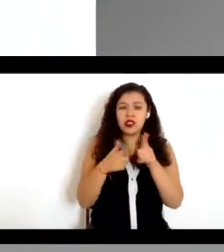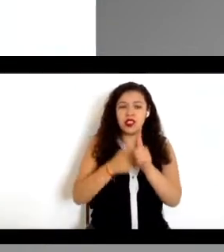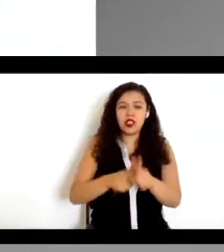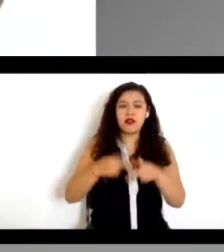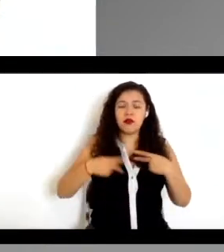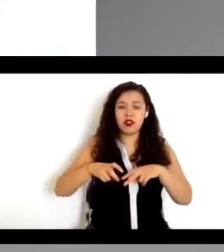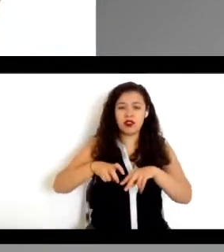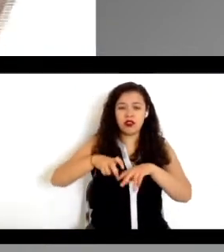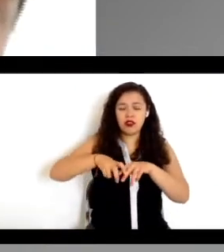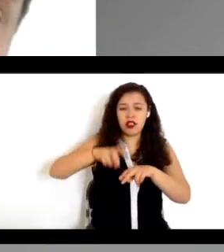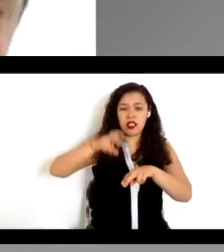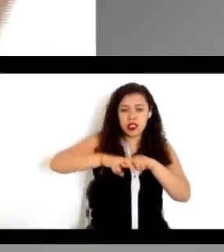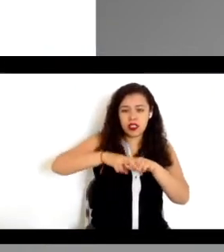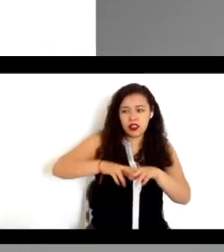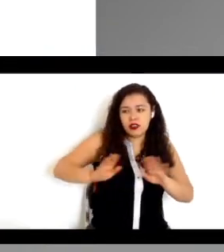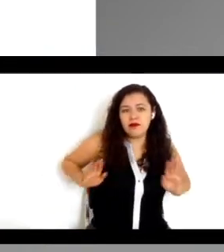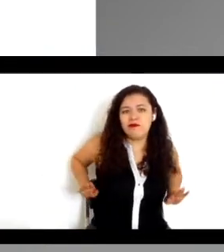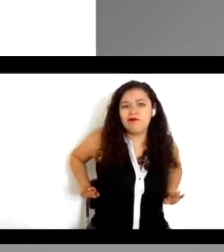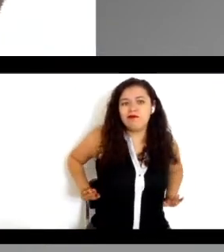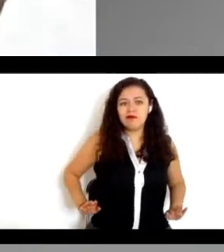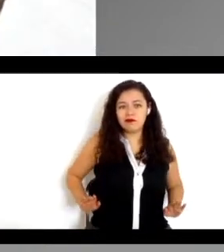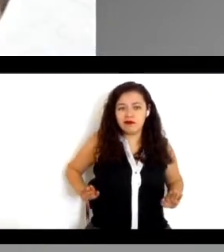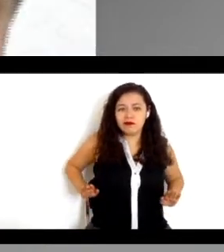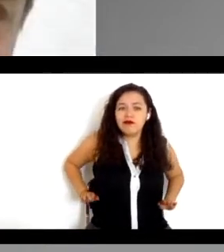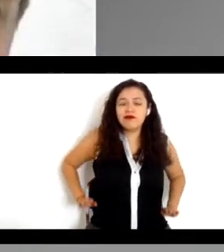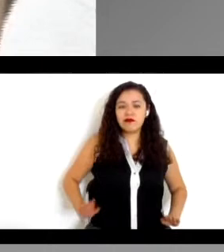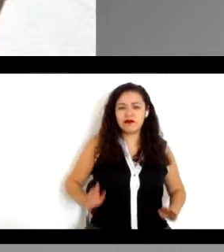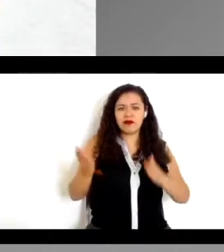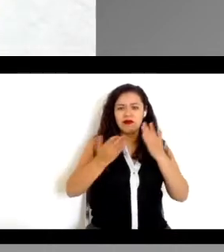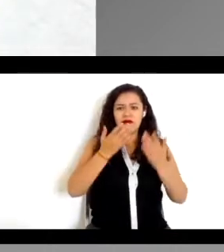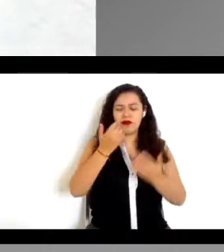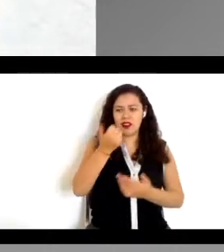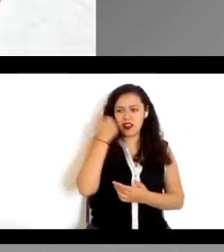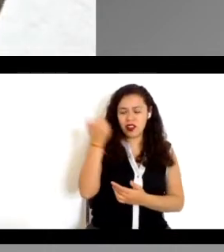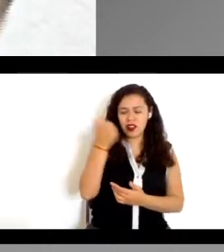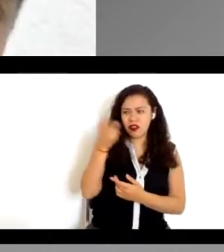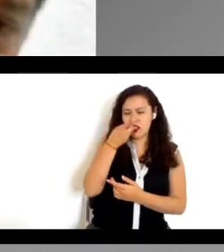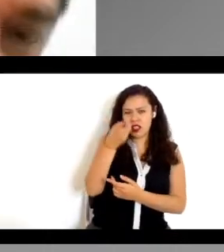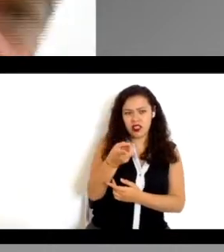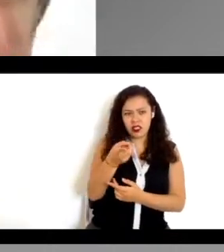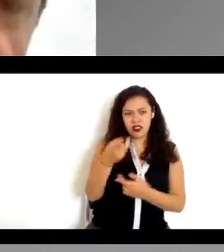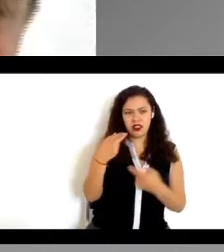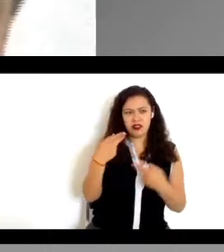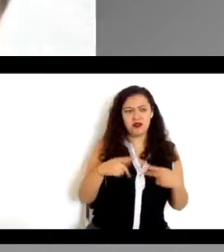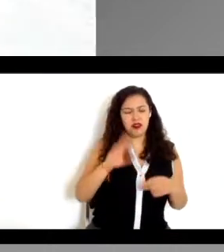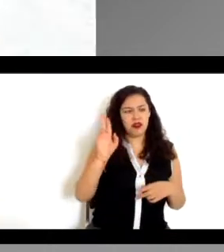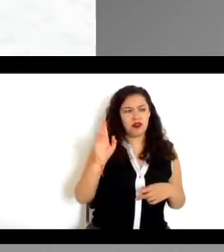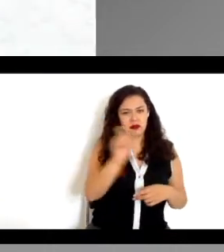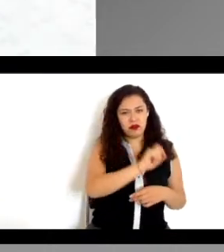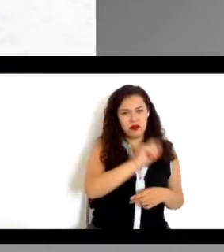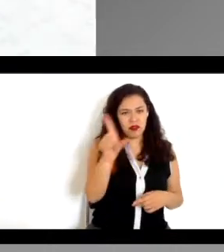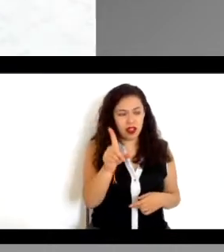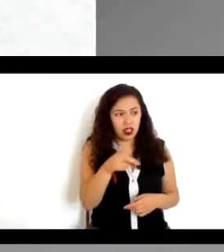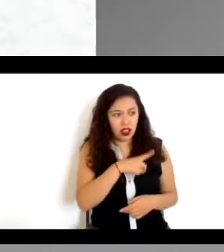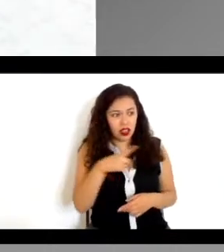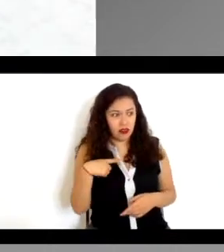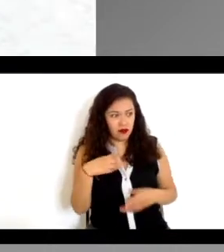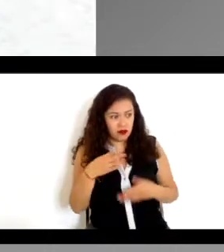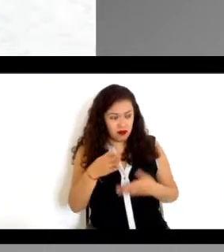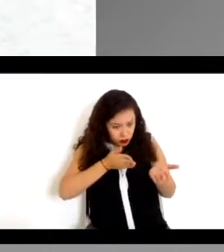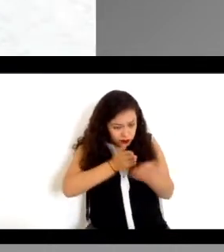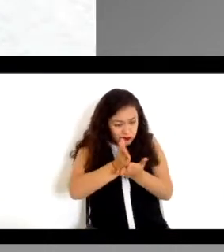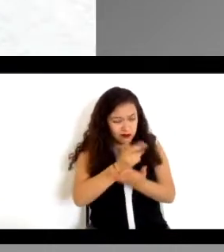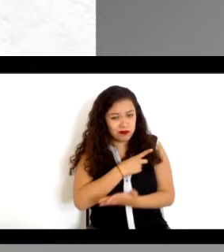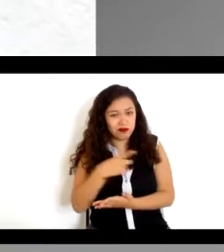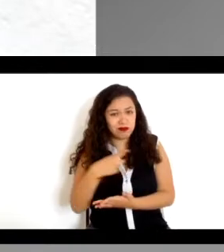diciendo todo el resto de la población, del alumnado, y qué les está diciendo a ellos como profesionales? Tenemos que hacer accesible esto. Si